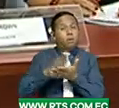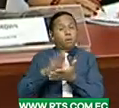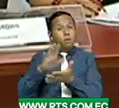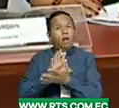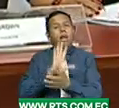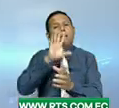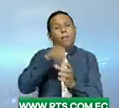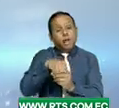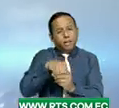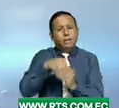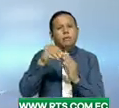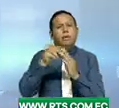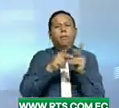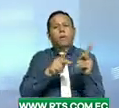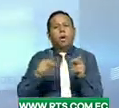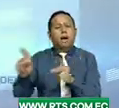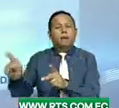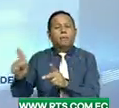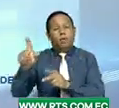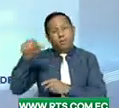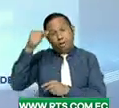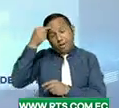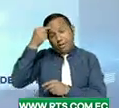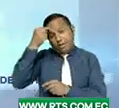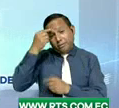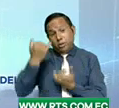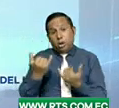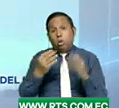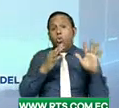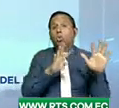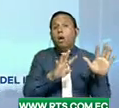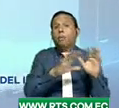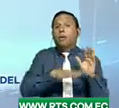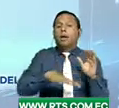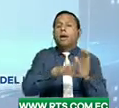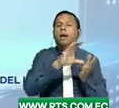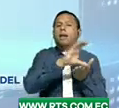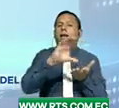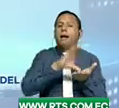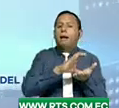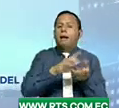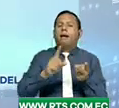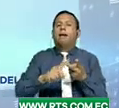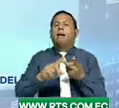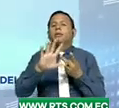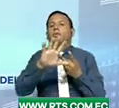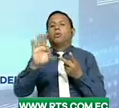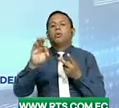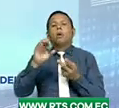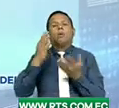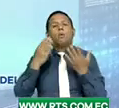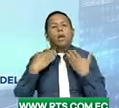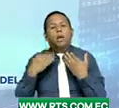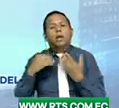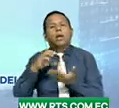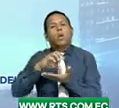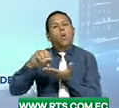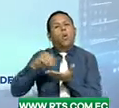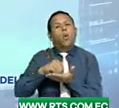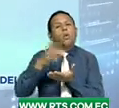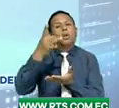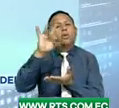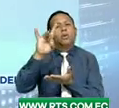este plan gubernamental y de estos 9 están en Cañar, 59 en Guayaquil, en la provincia del Oro 18,